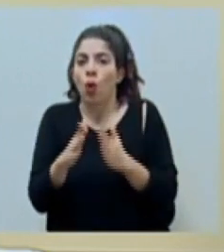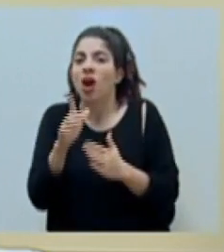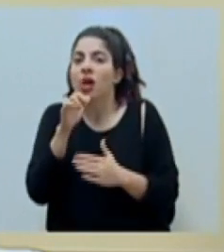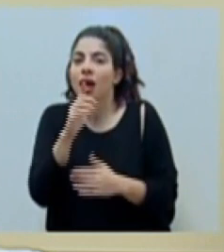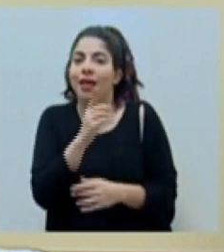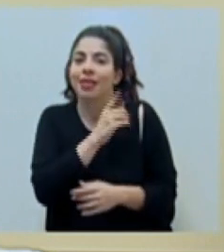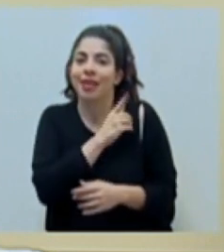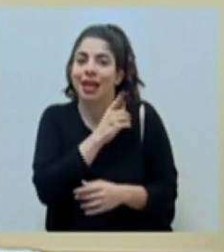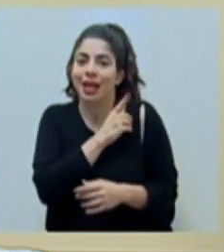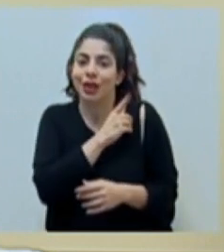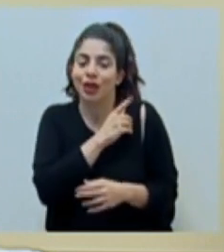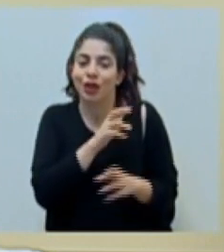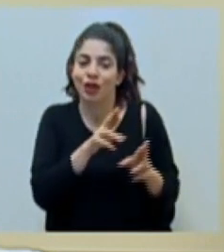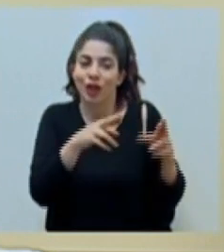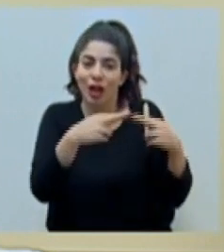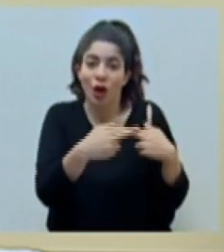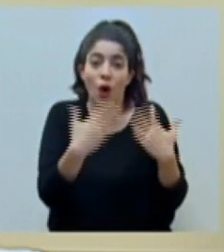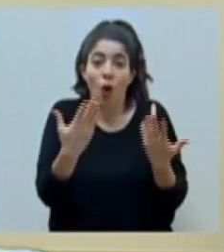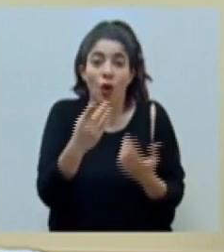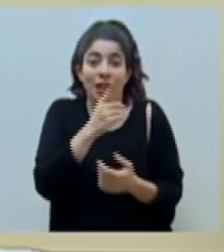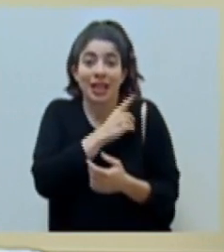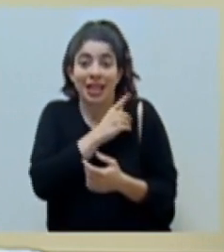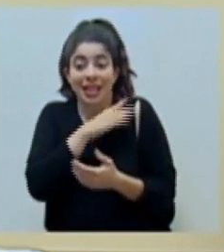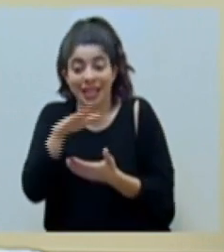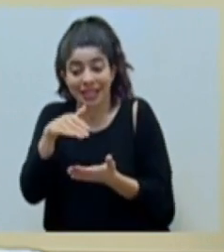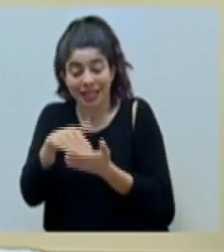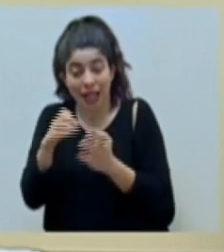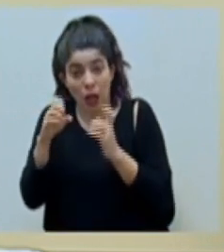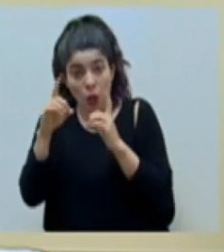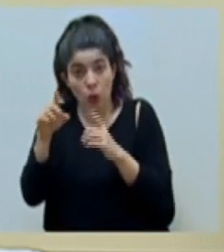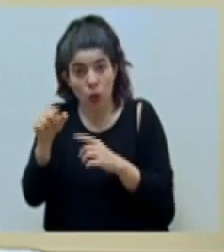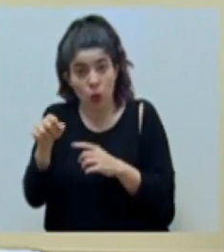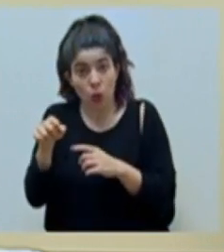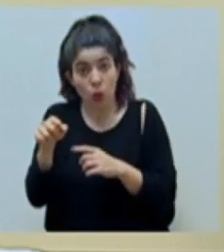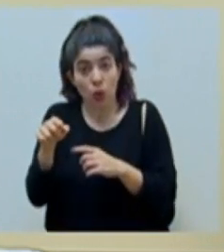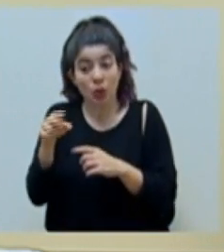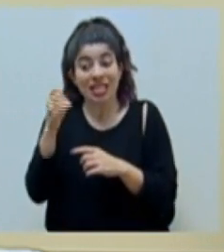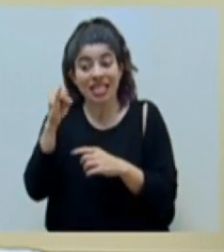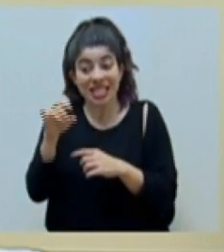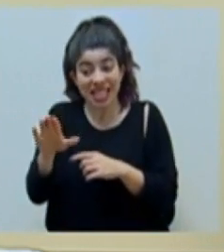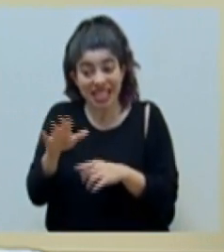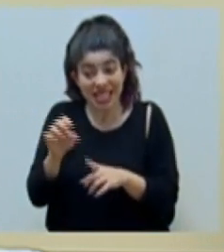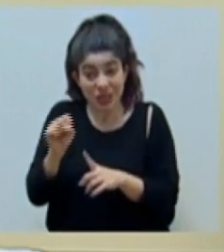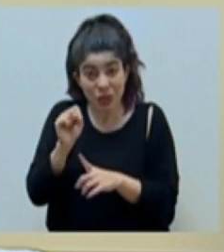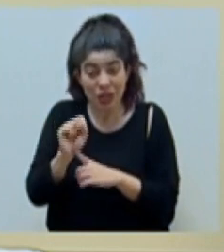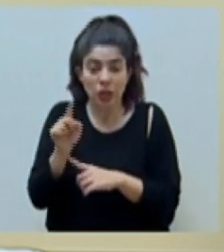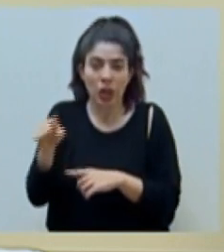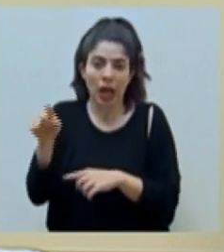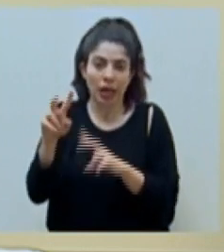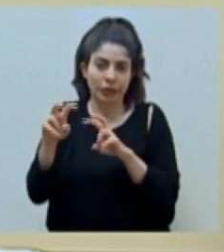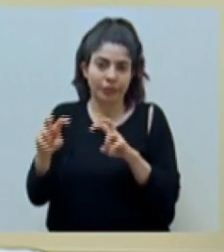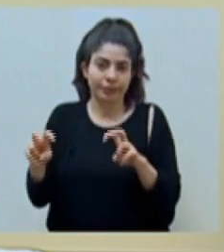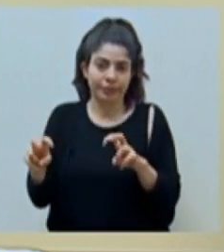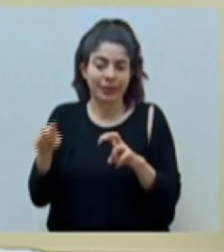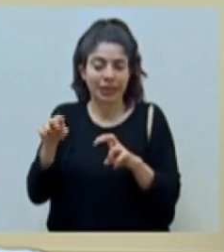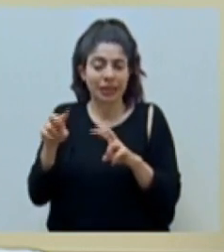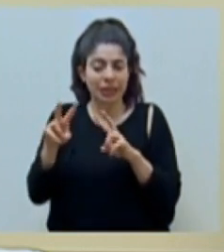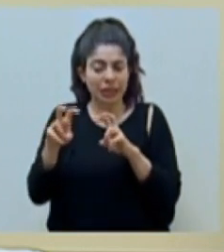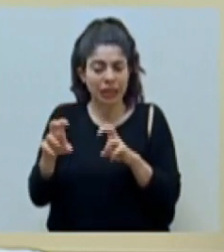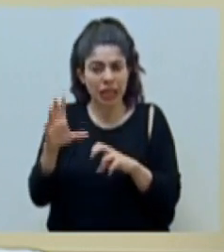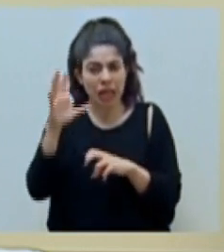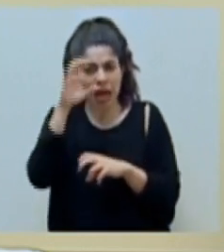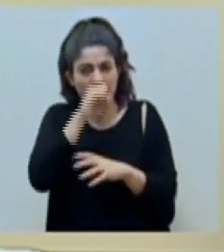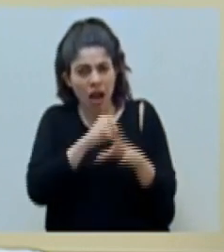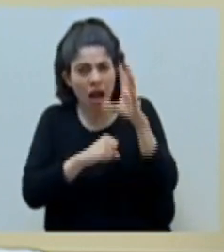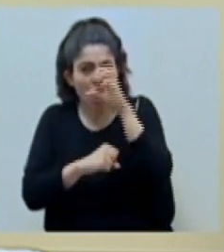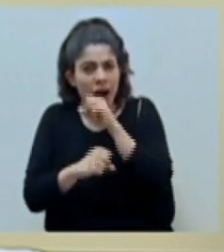directores regionales y los directores de los centros educativos que tienen esa condición. En ese análisis hemos visto que